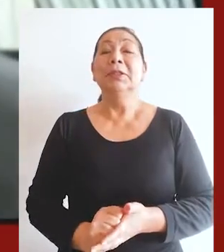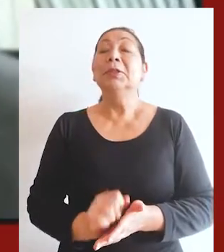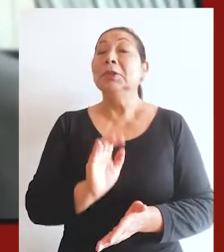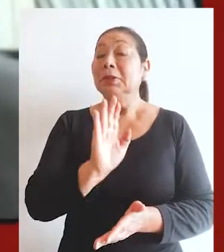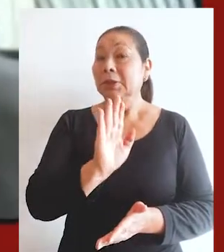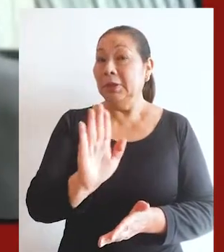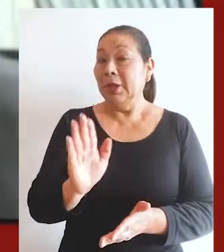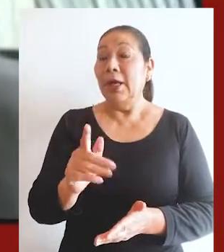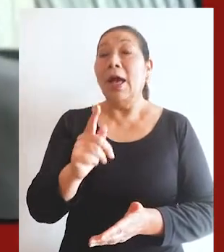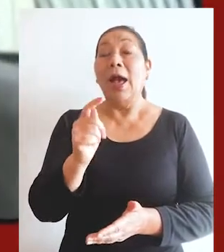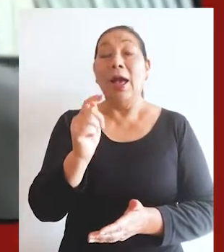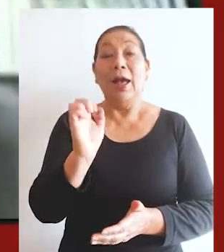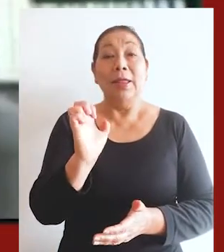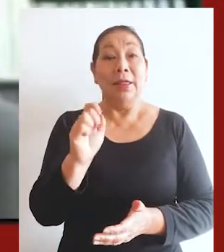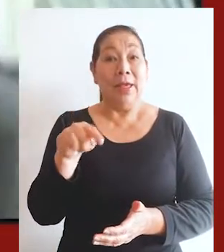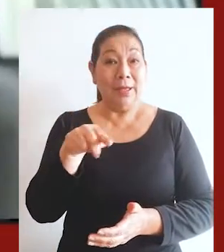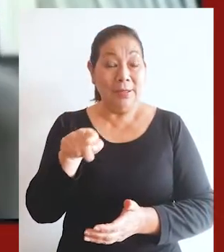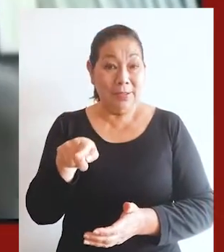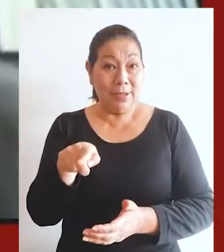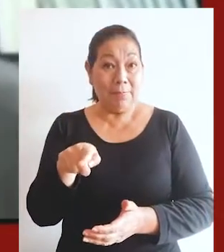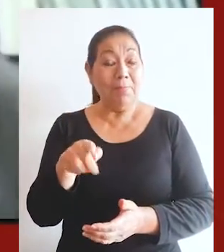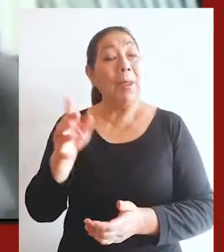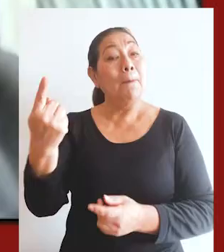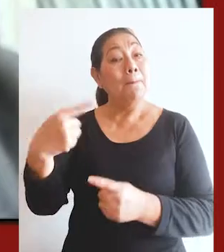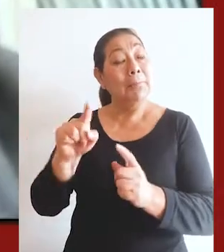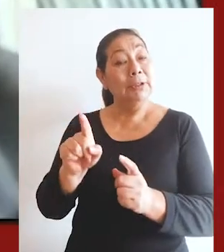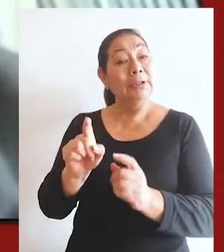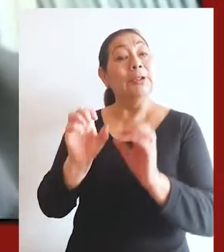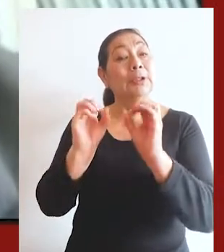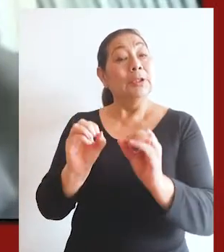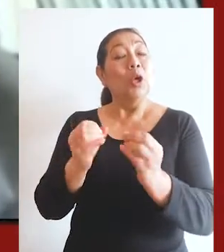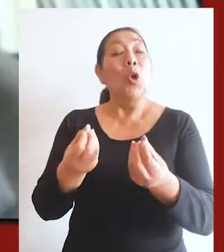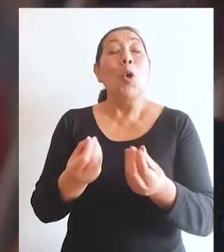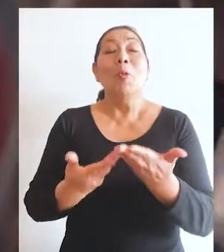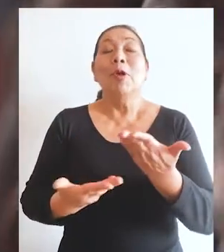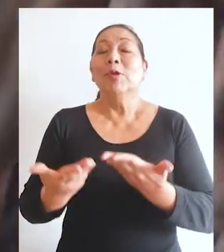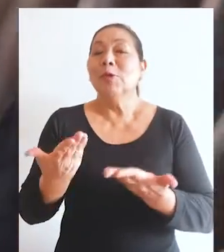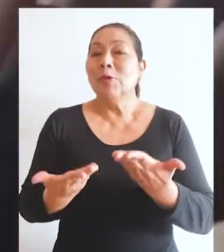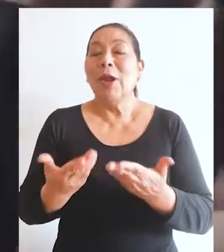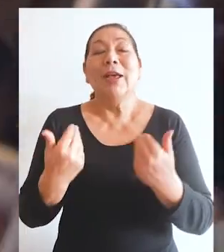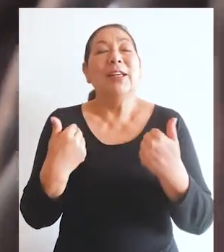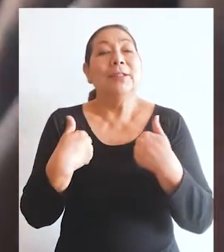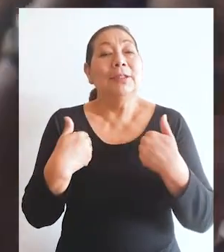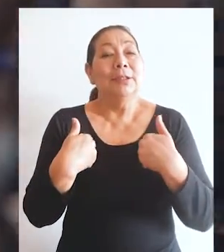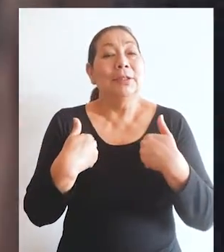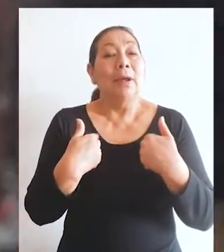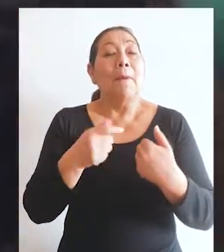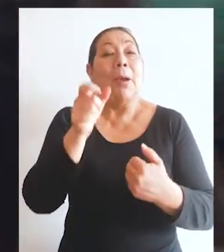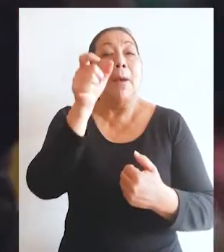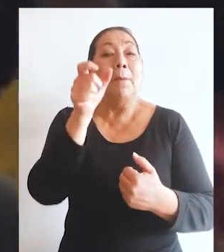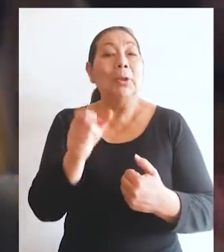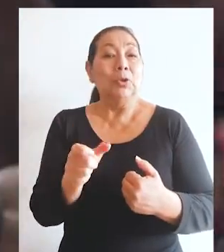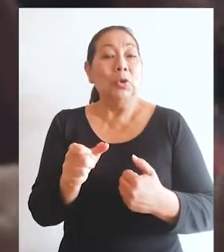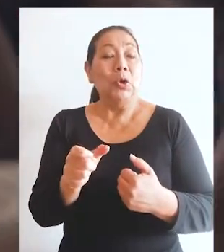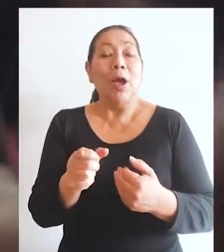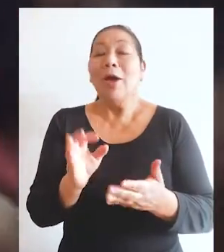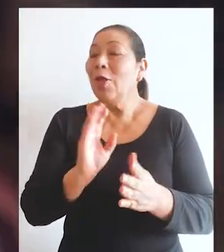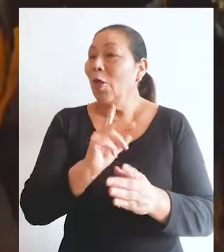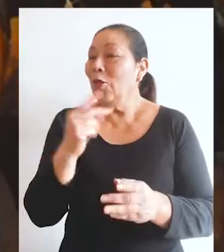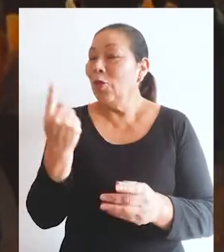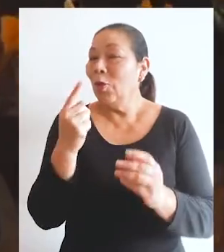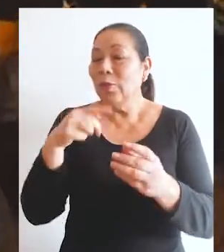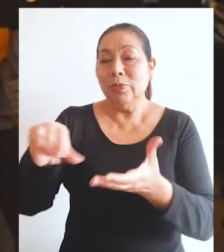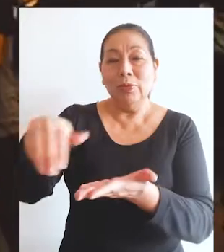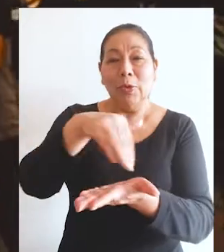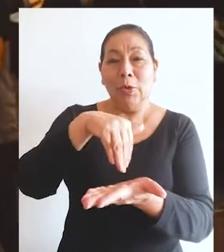Por su parte, Atienza destacó que la dignidad plena como tal solo corresponde a los seres humanos y que el